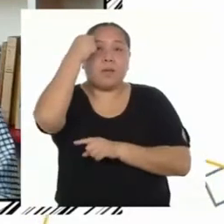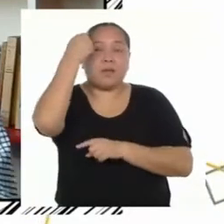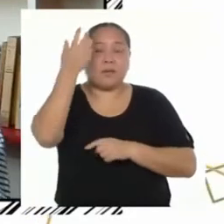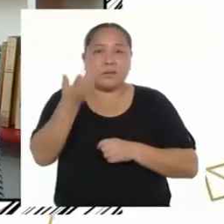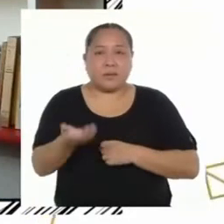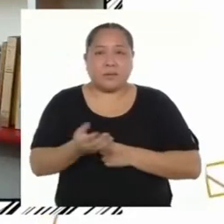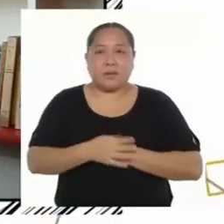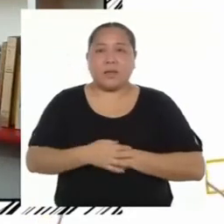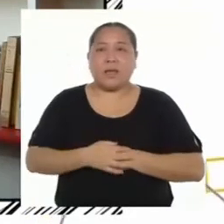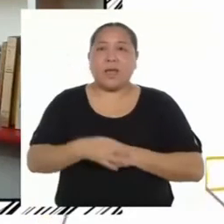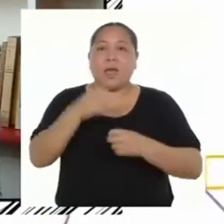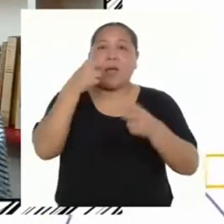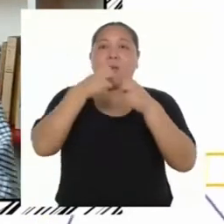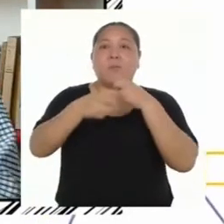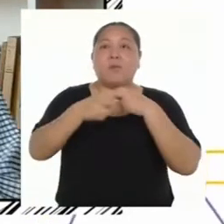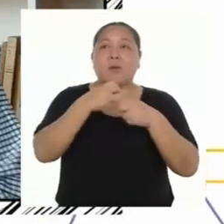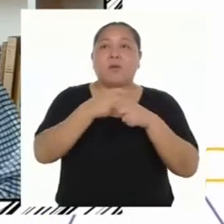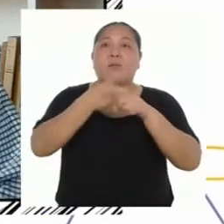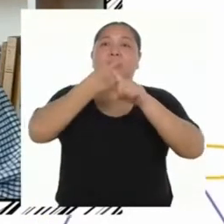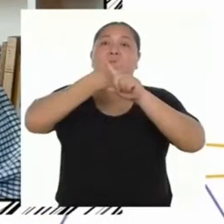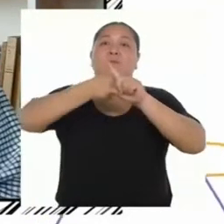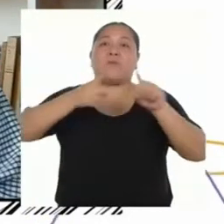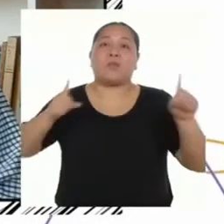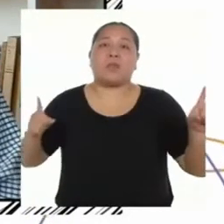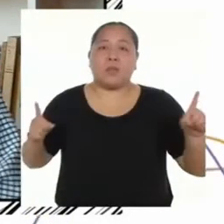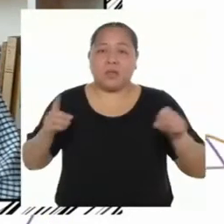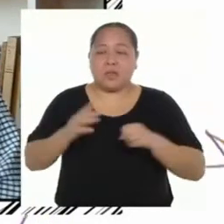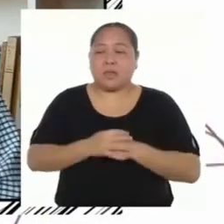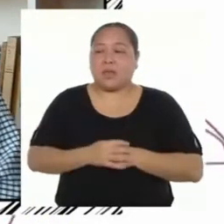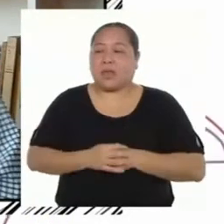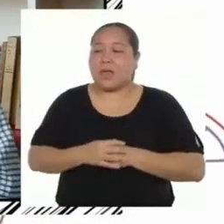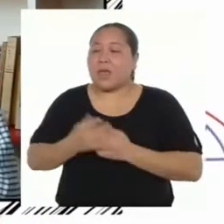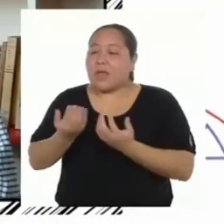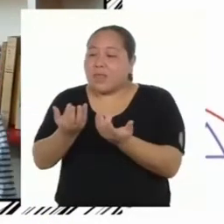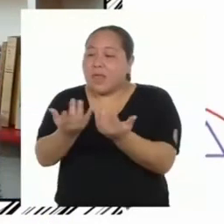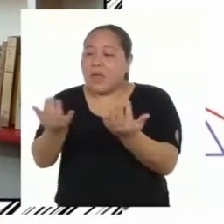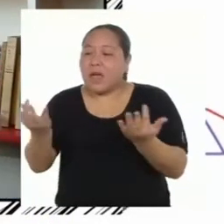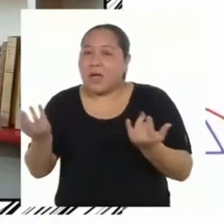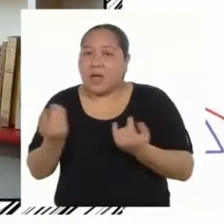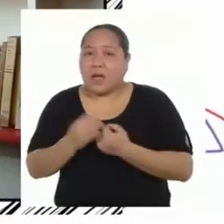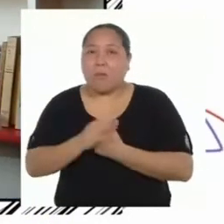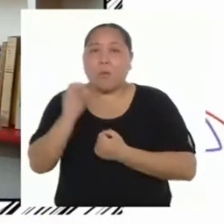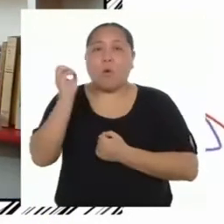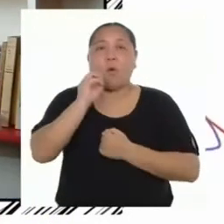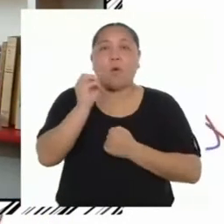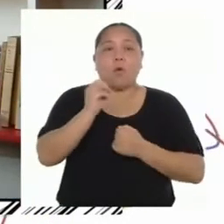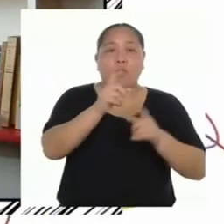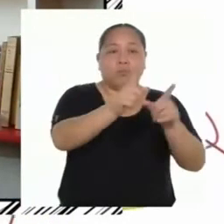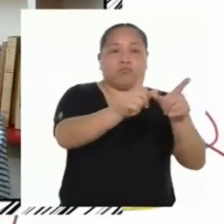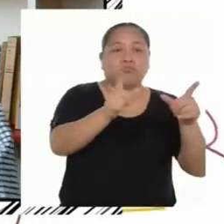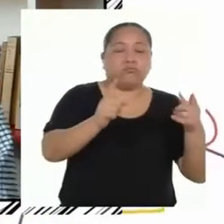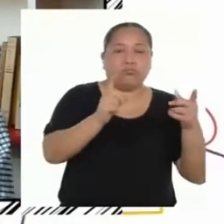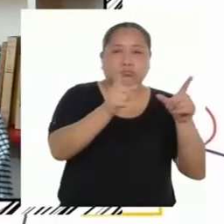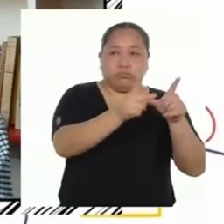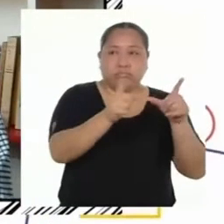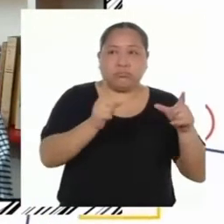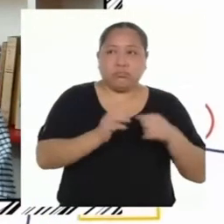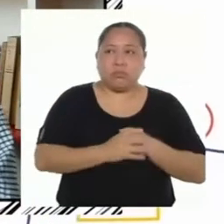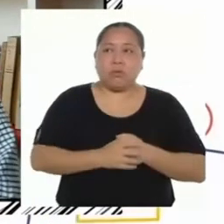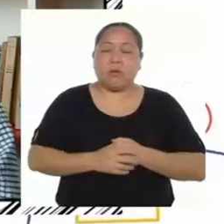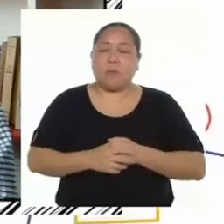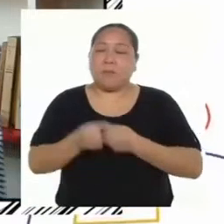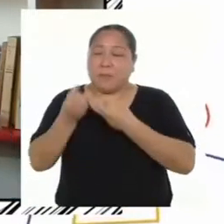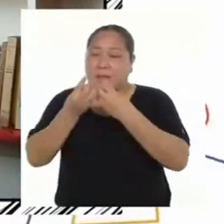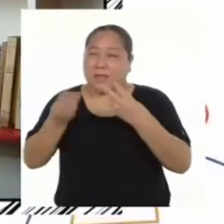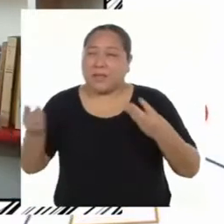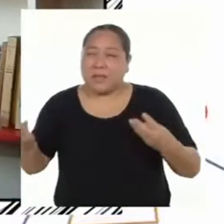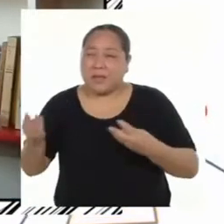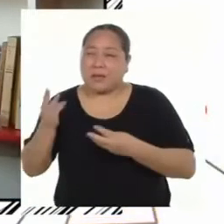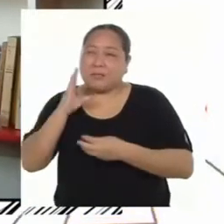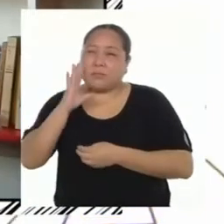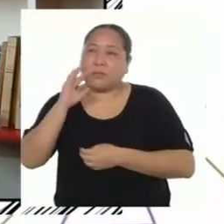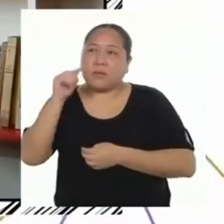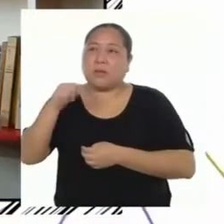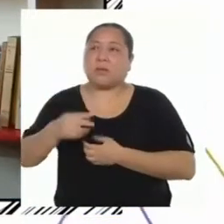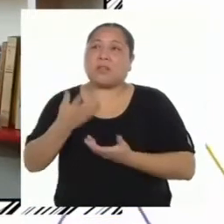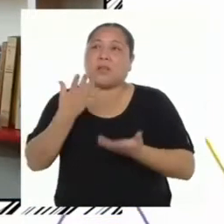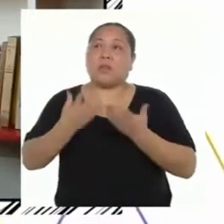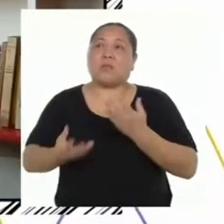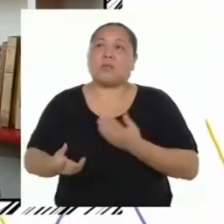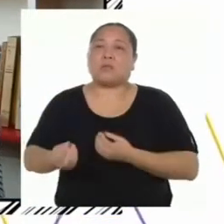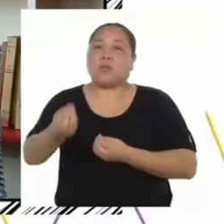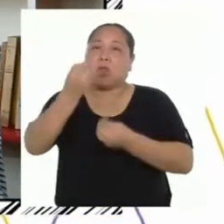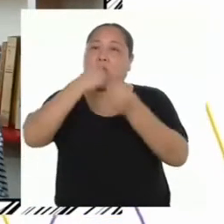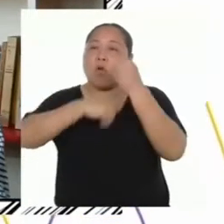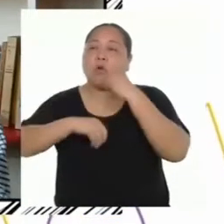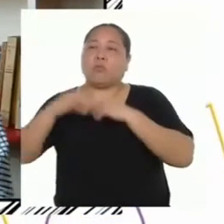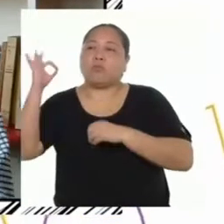que el problema es muy distinto en el campo o en la ciudad. Por ejemplo, si tiramos un poco de materia orgánica en el campo, de repente se lo come